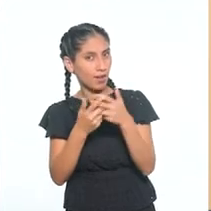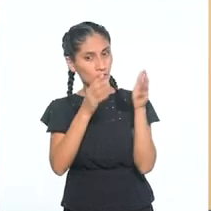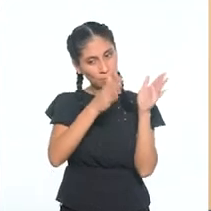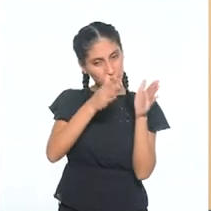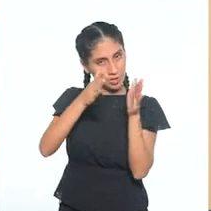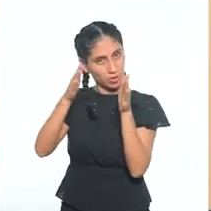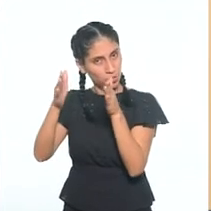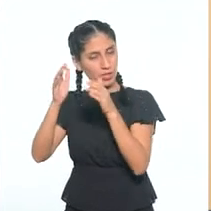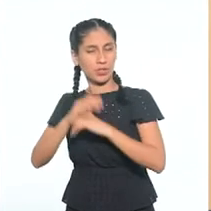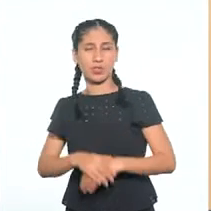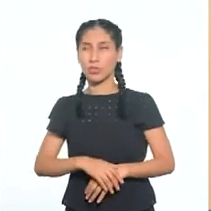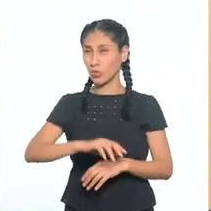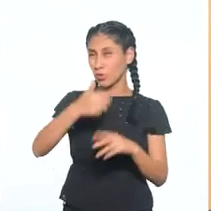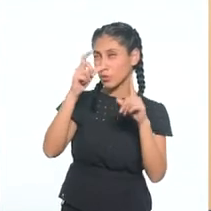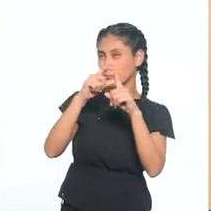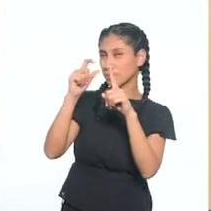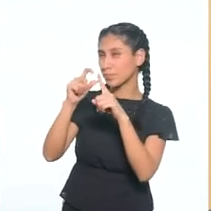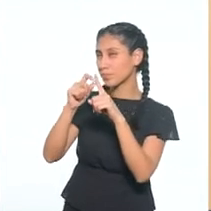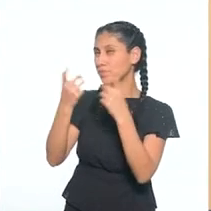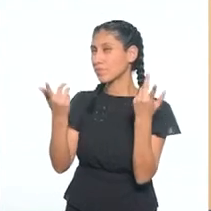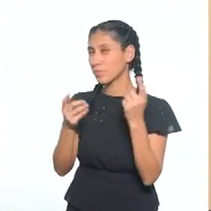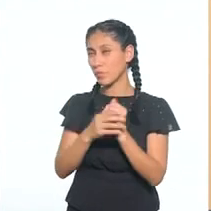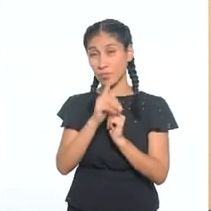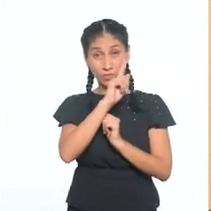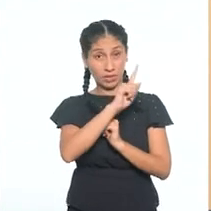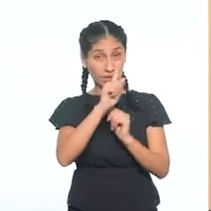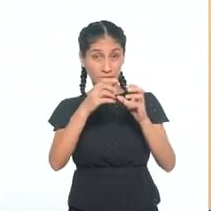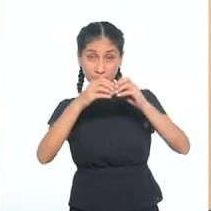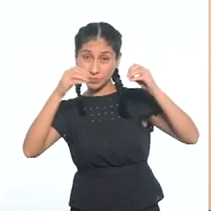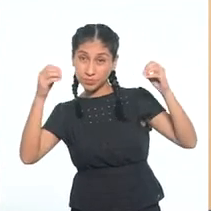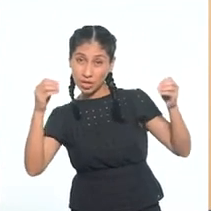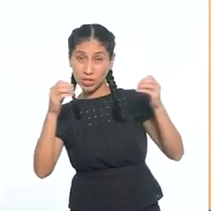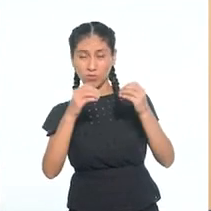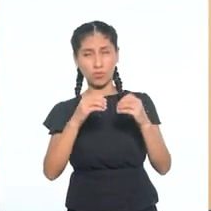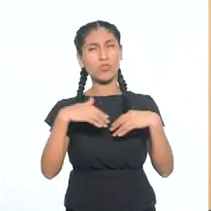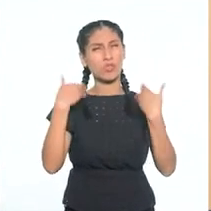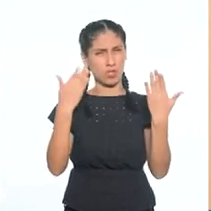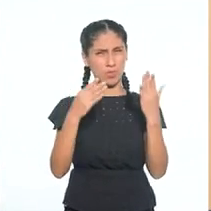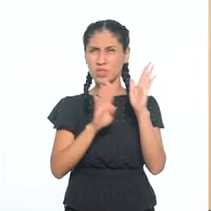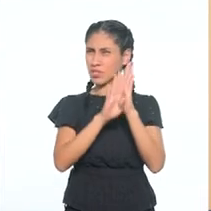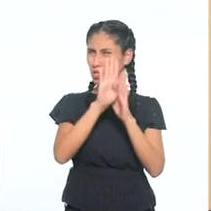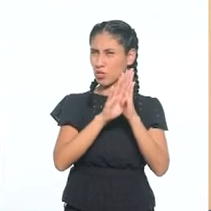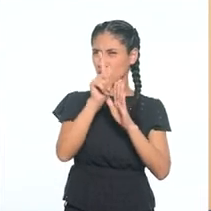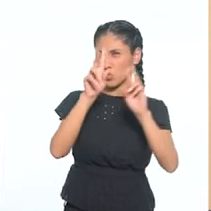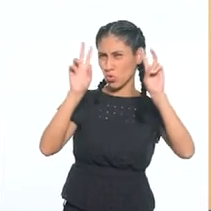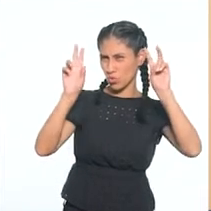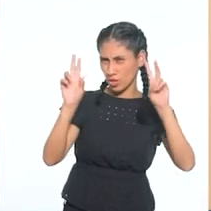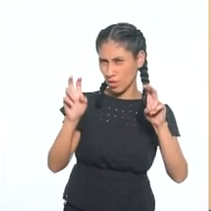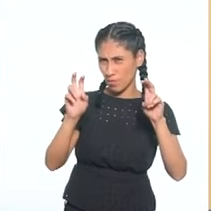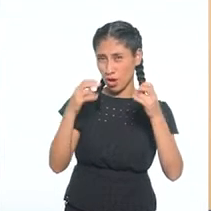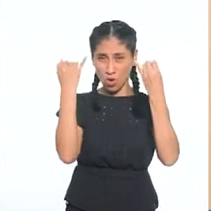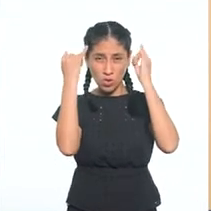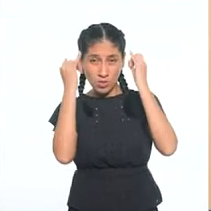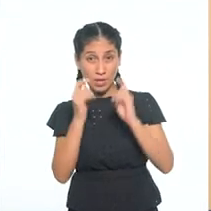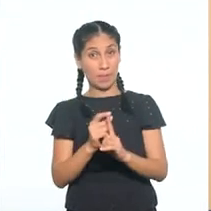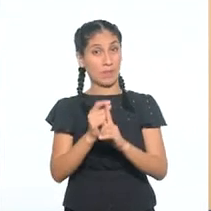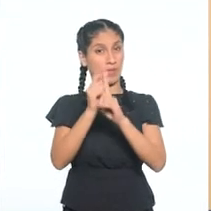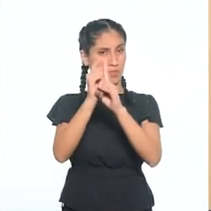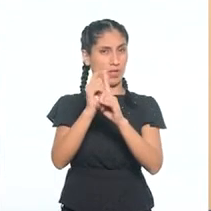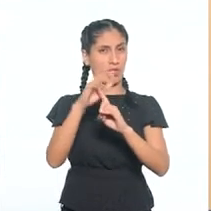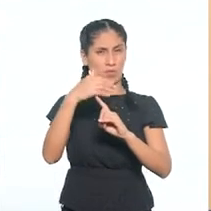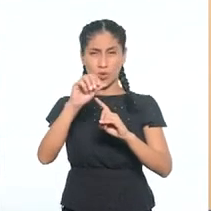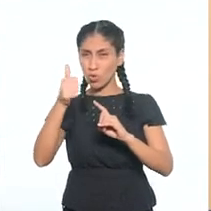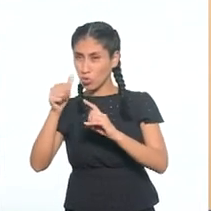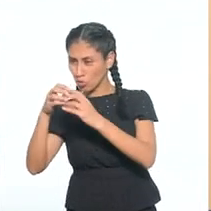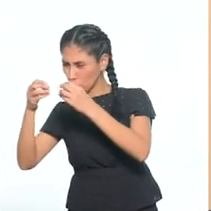manera coherente con otras palabras cada párrafo debe desarrollar un único tema o idea principal que se